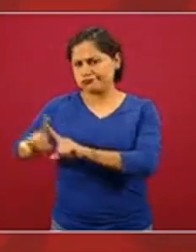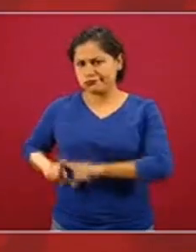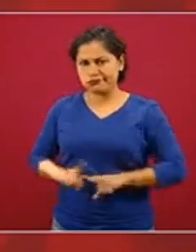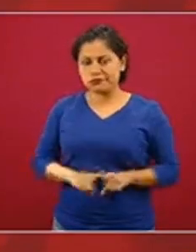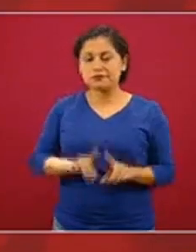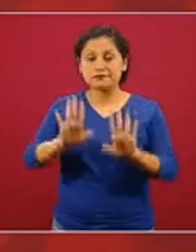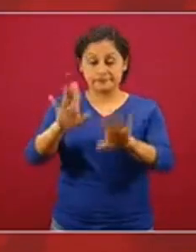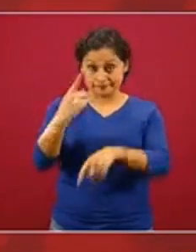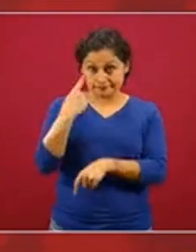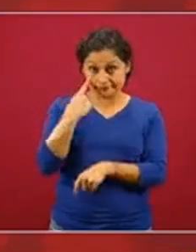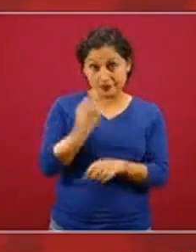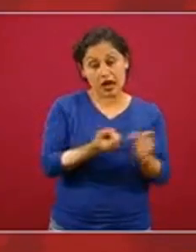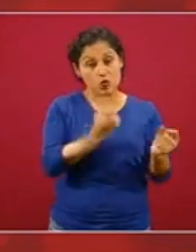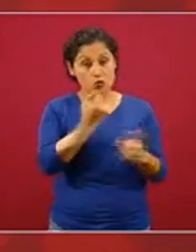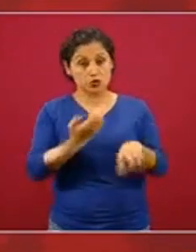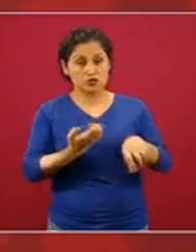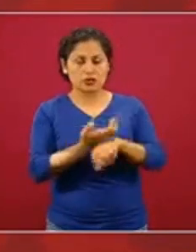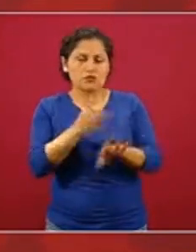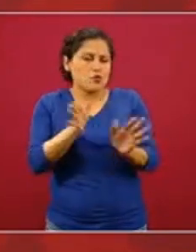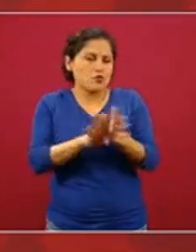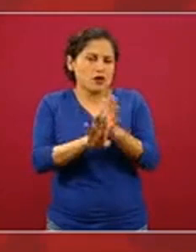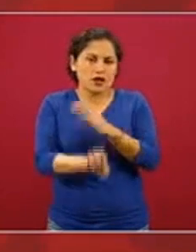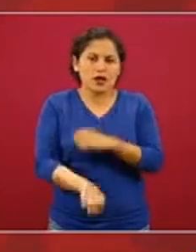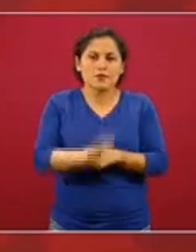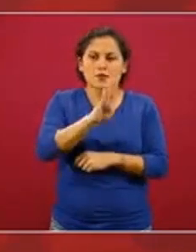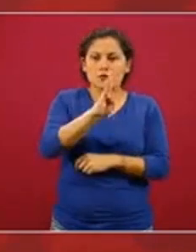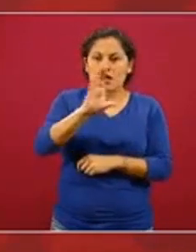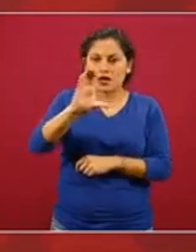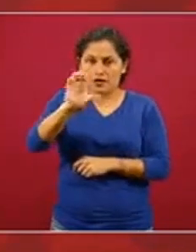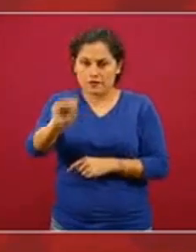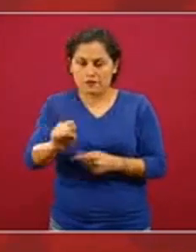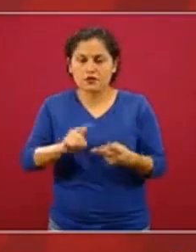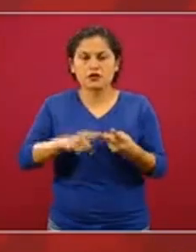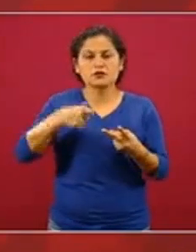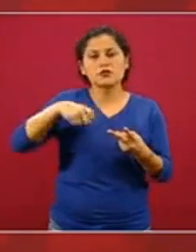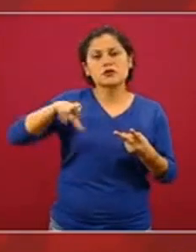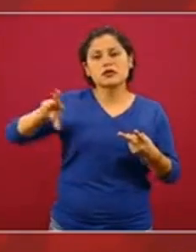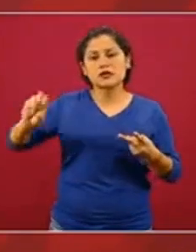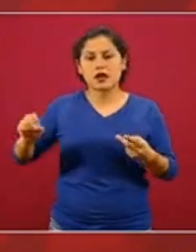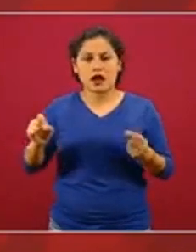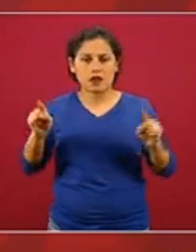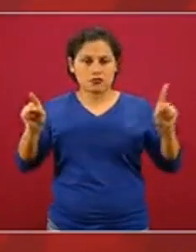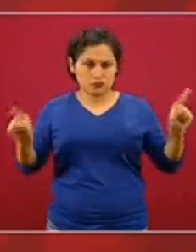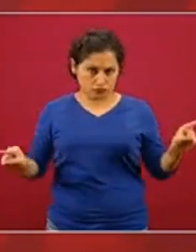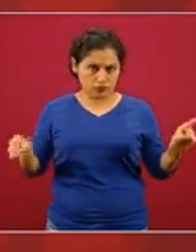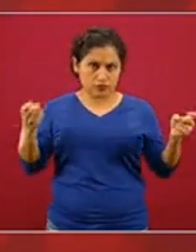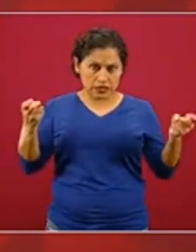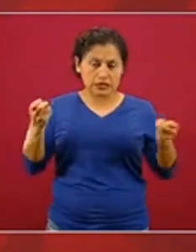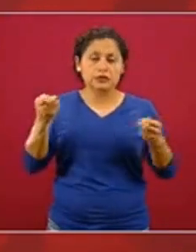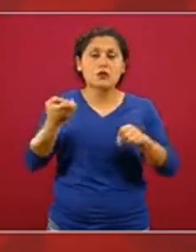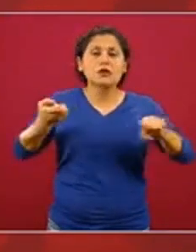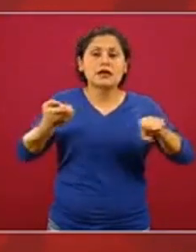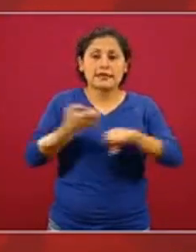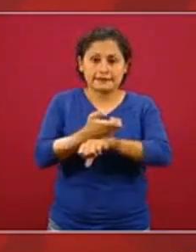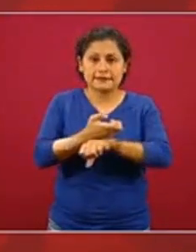estados como Baja California Sur, Quintana Roo, por mencionar dos muy emblemáticos, donde el reto principal es